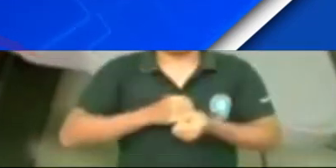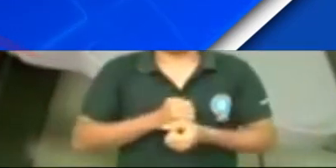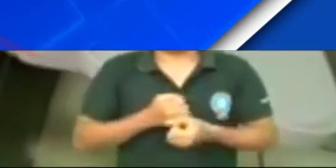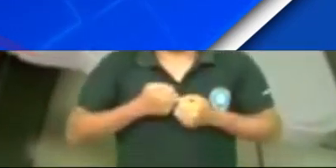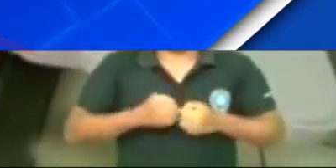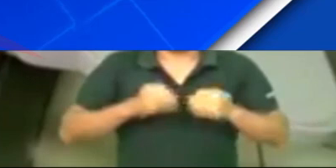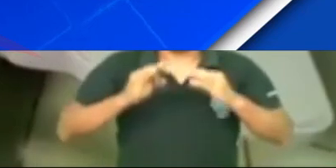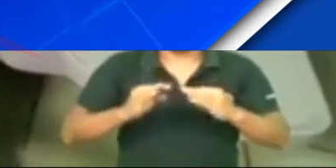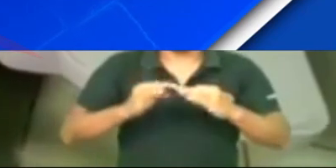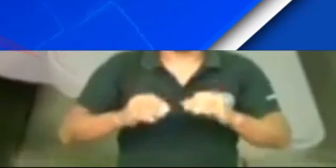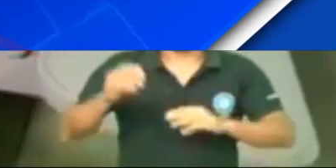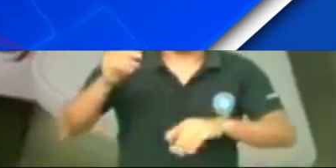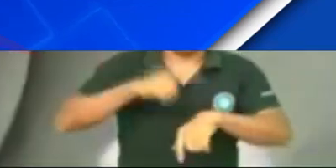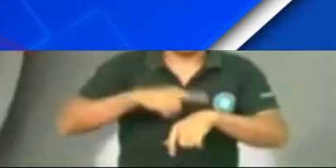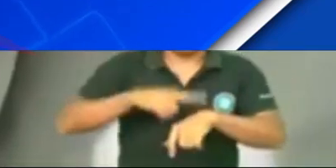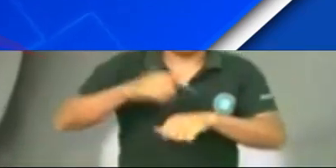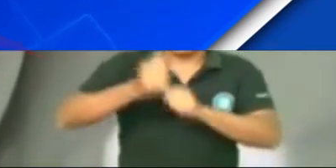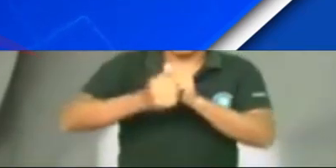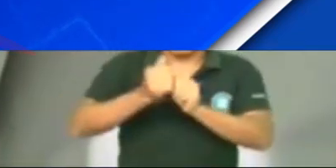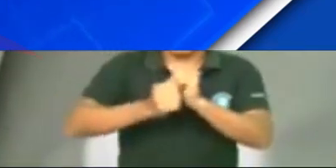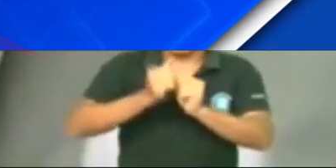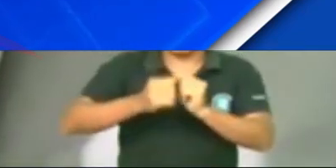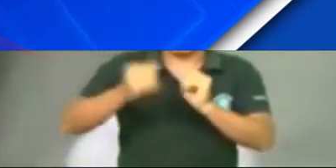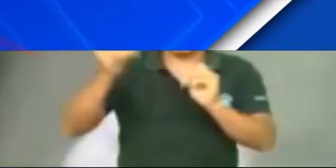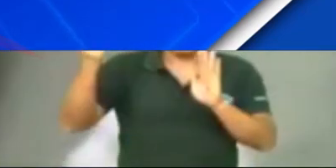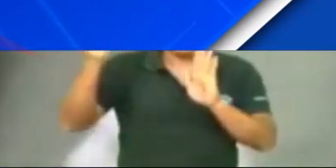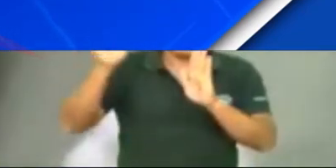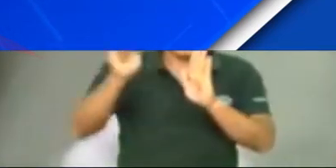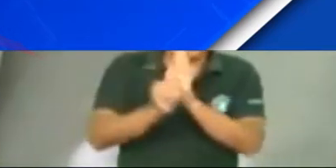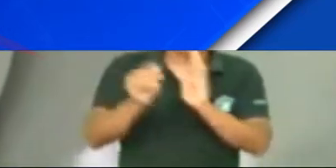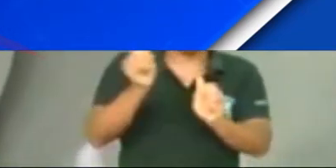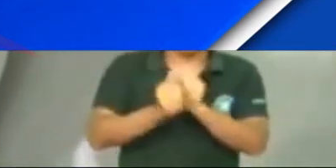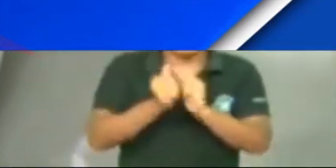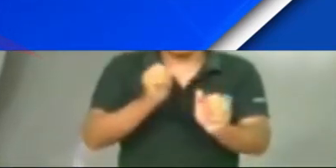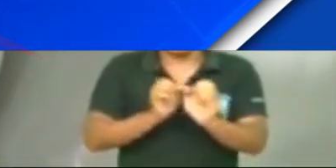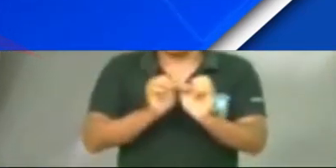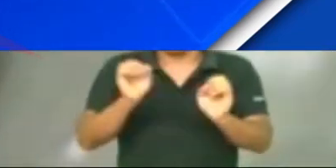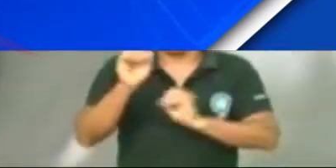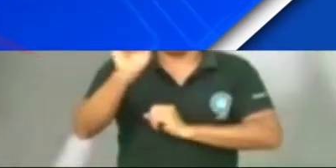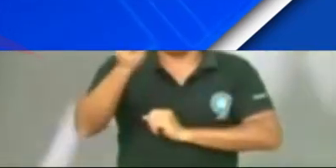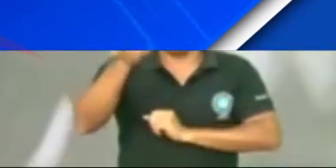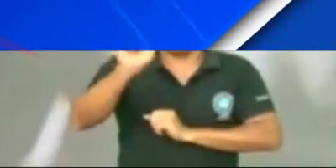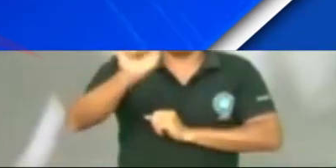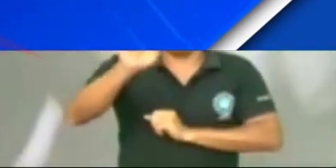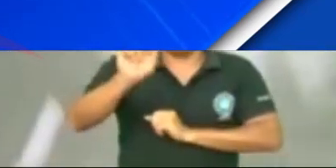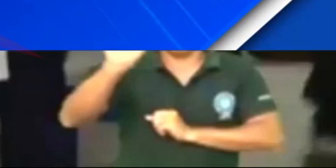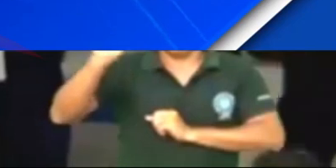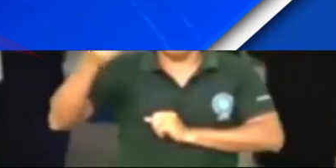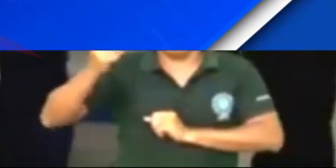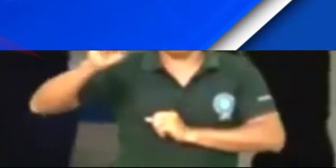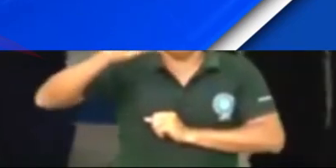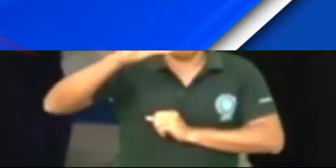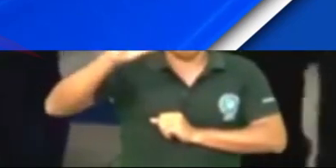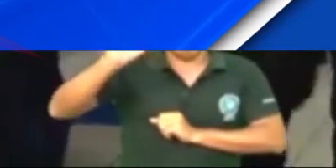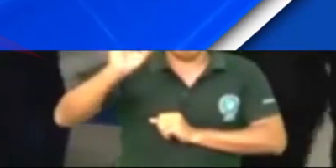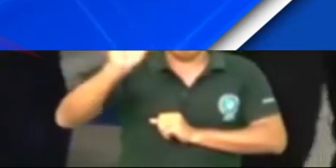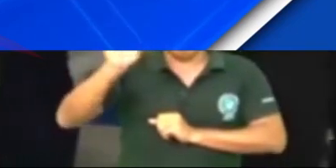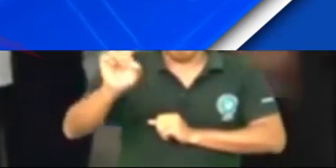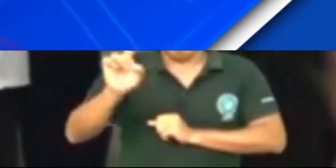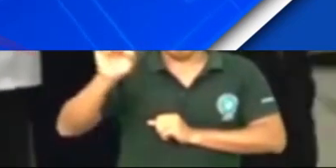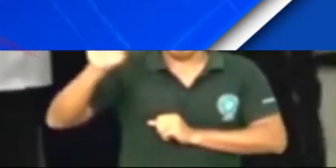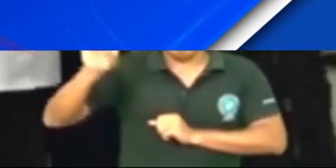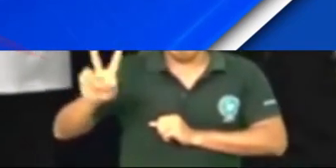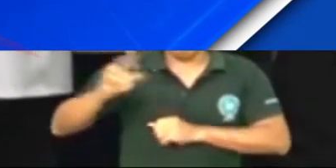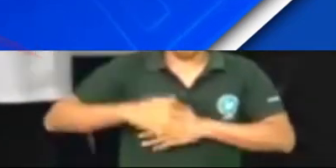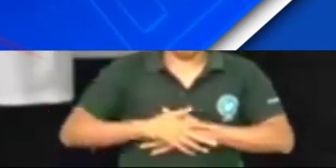pruebas de laboratorio que es son de cuarta generación que son las más avanzadas que te identifican si tenés el